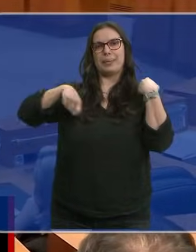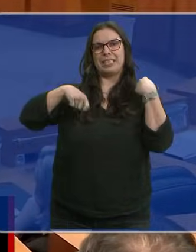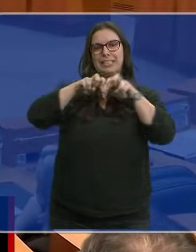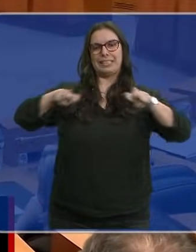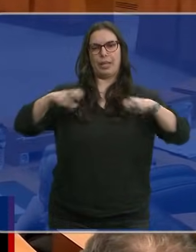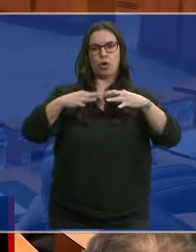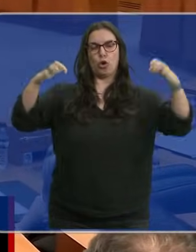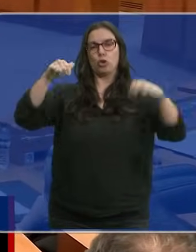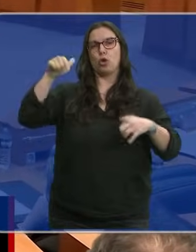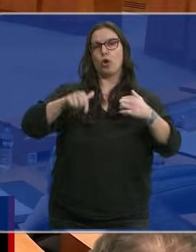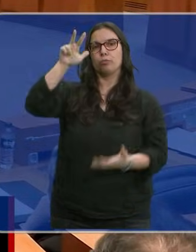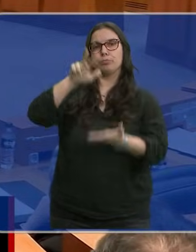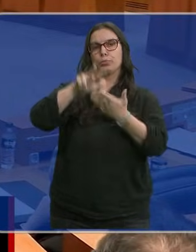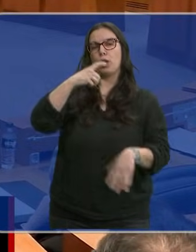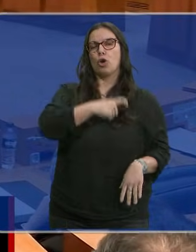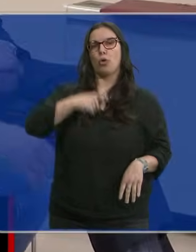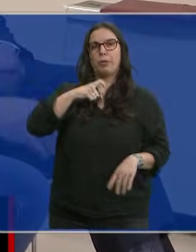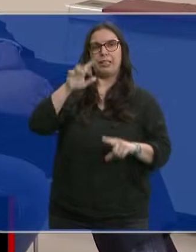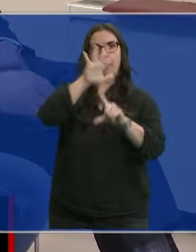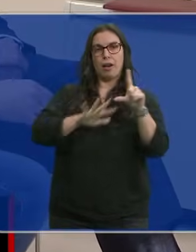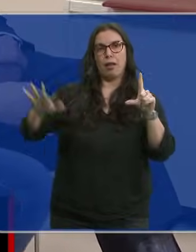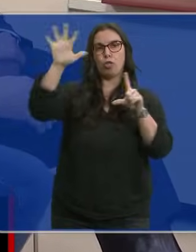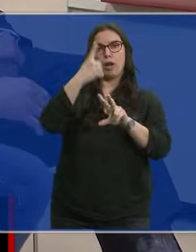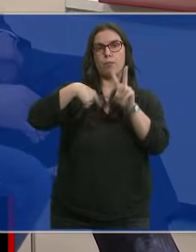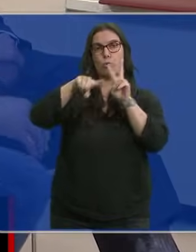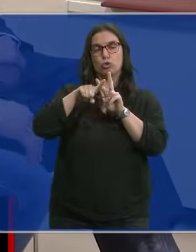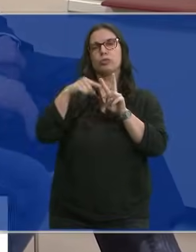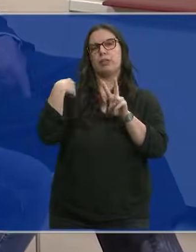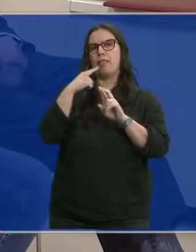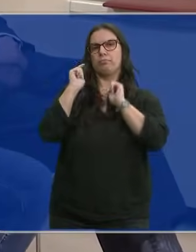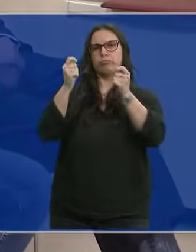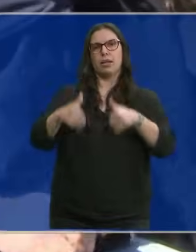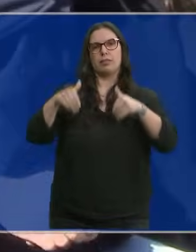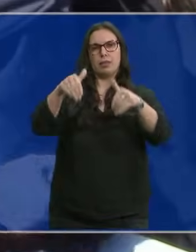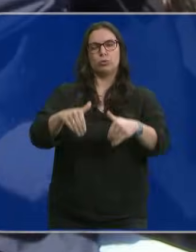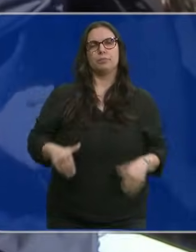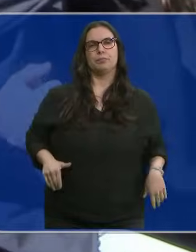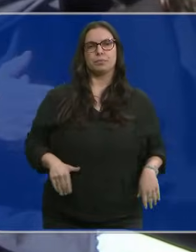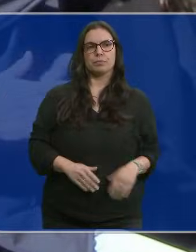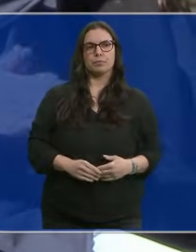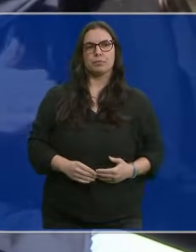Hoy ha ratificado la decisión el Comité Ejecutivo Nacional del partido de Abascal.